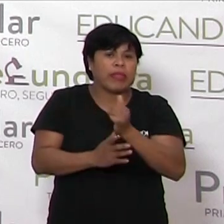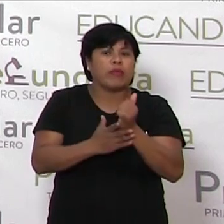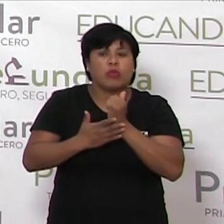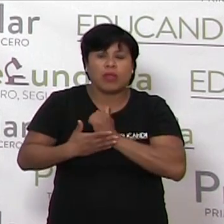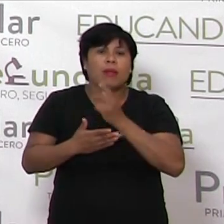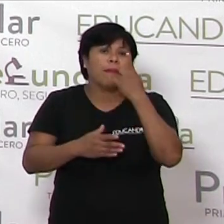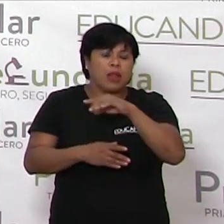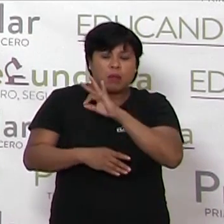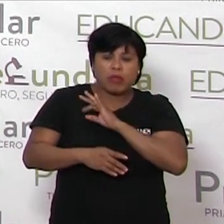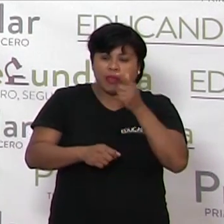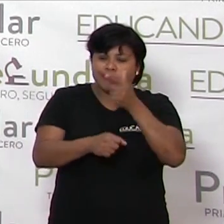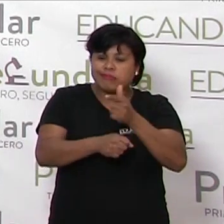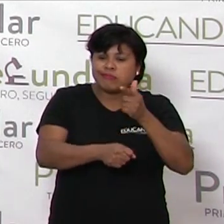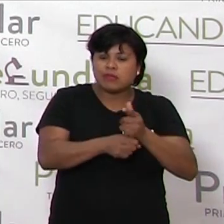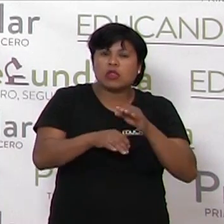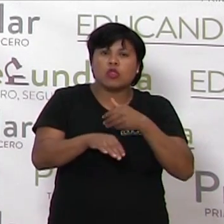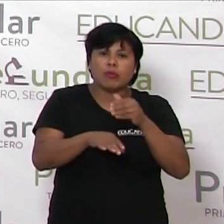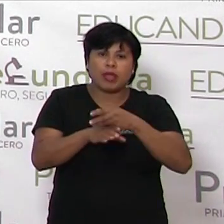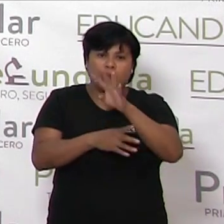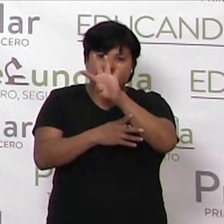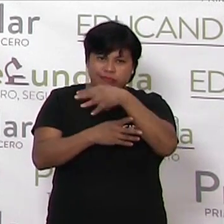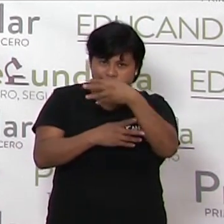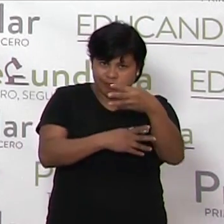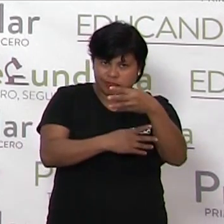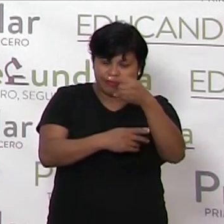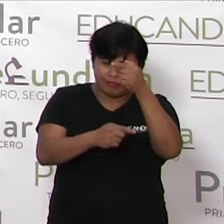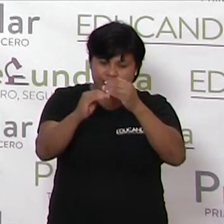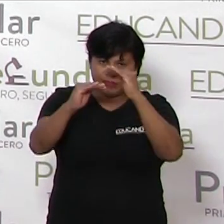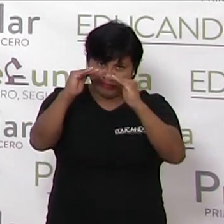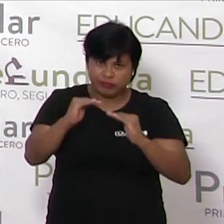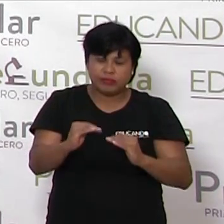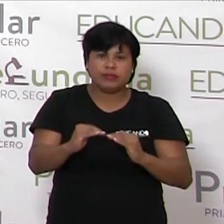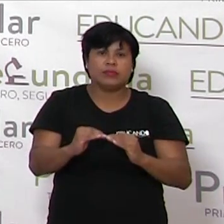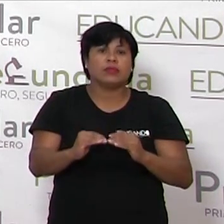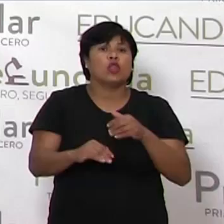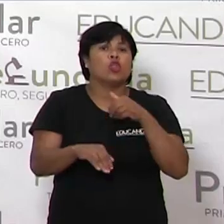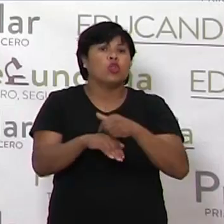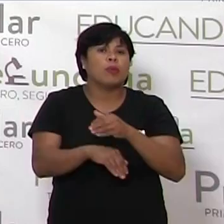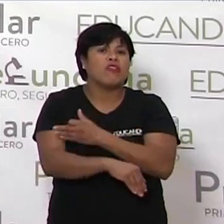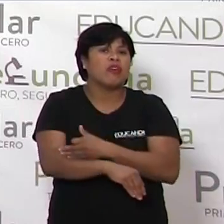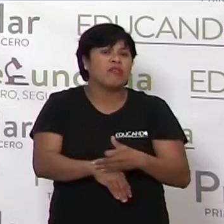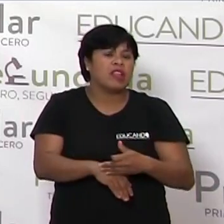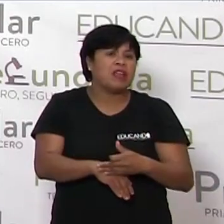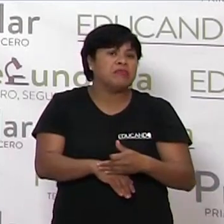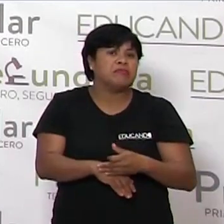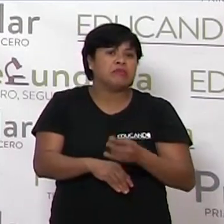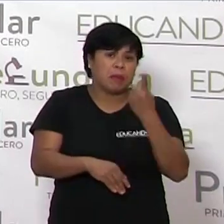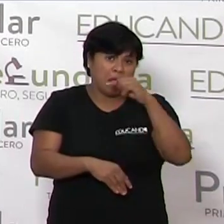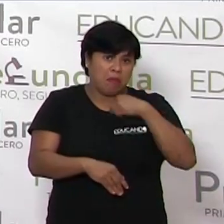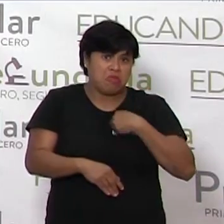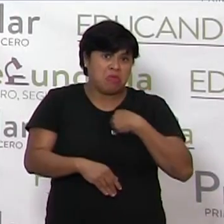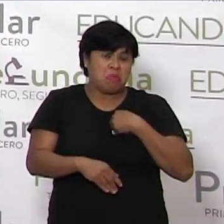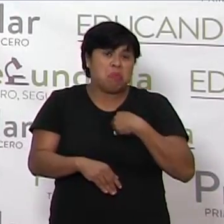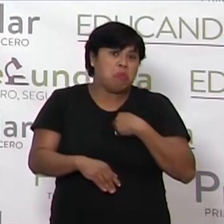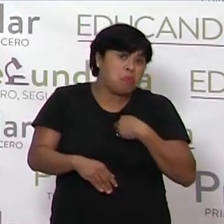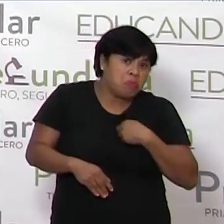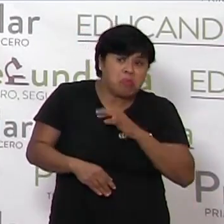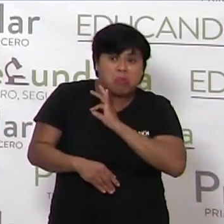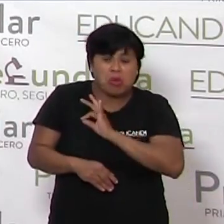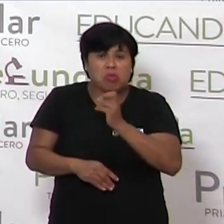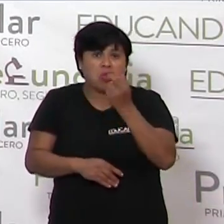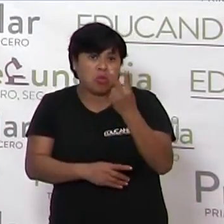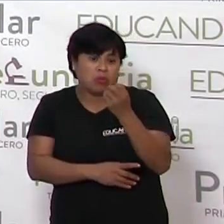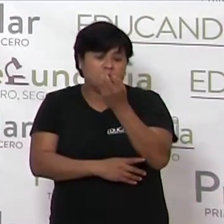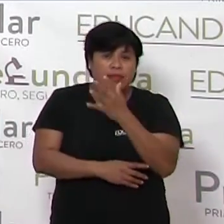ayudar a identificar ese factor constante de proporcionalidad. Un número familiar, a mí, en mi caso, puede ser